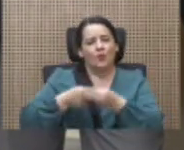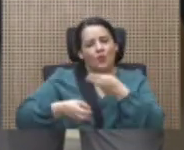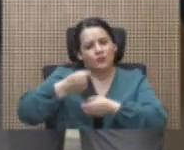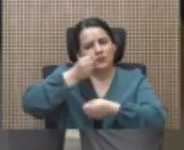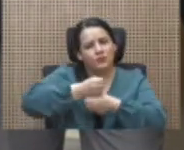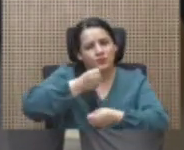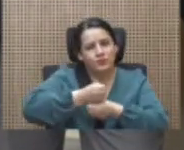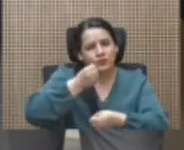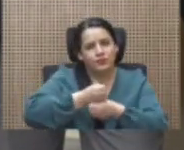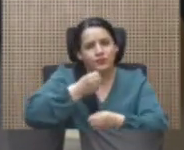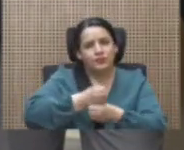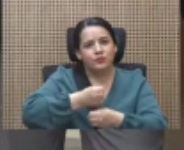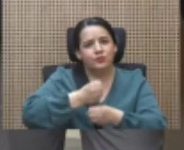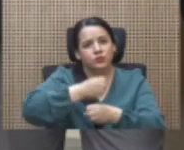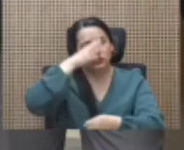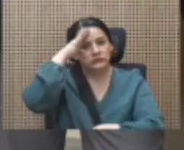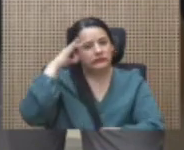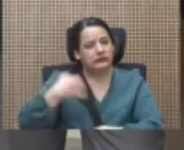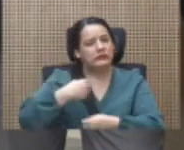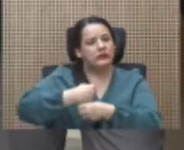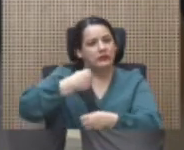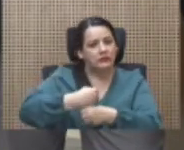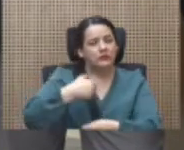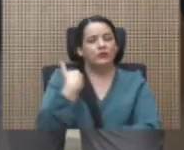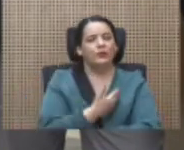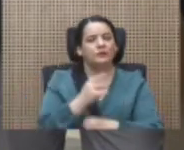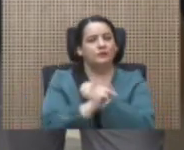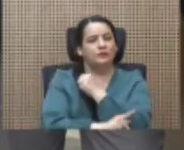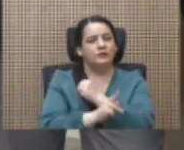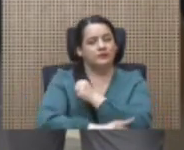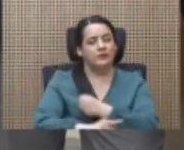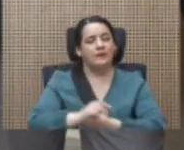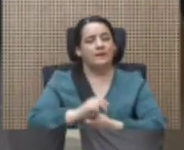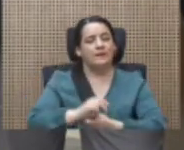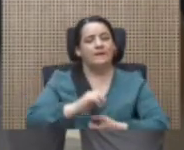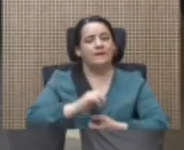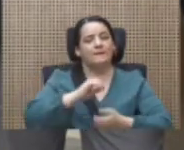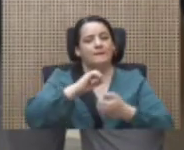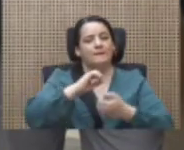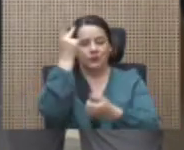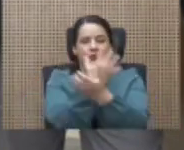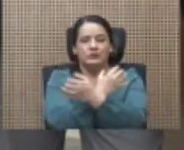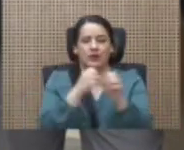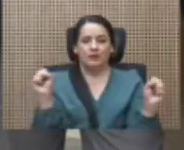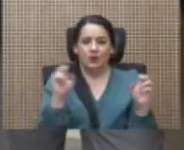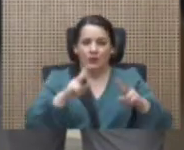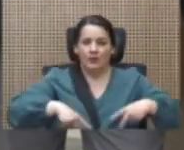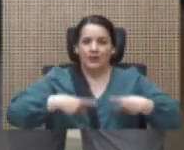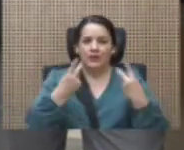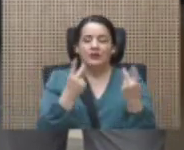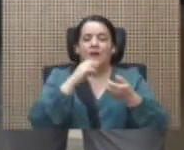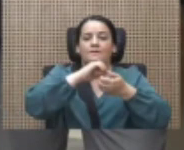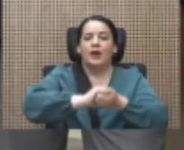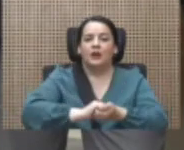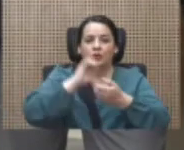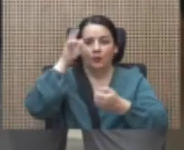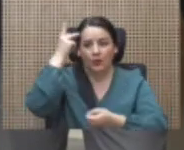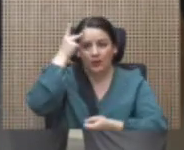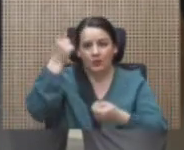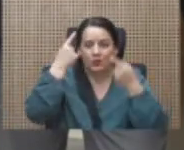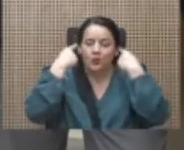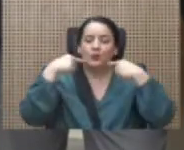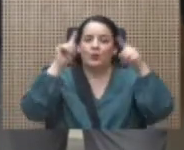de nuestro país un pacto político que salvó vidas un pacto político que logró también